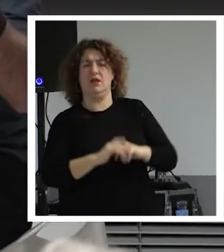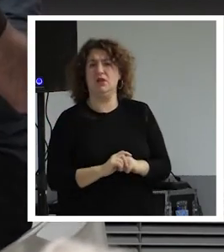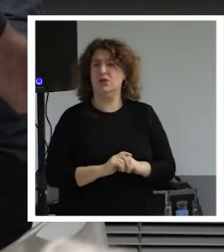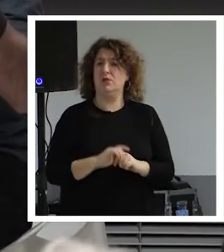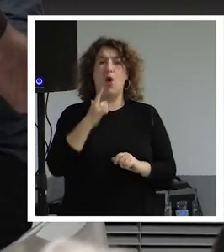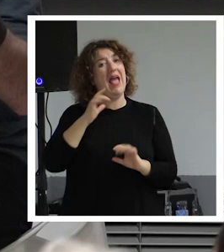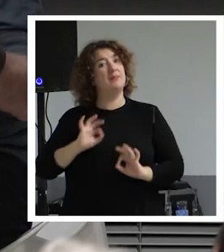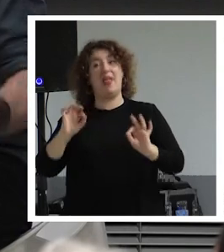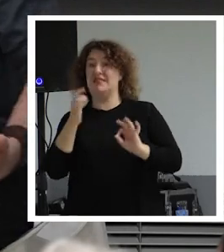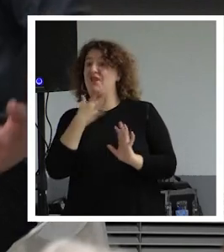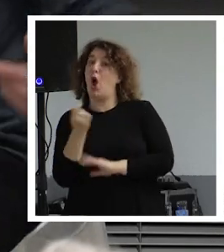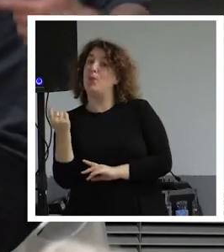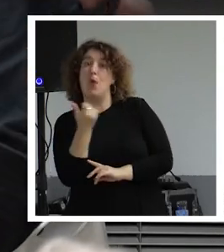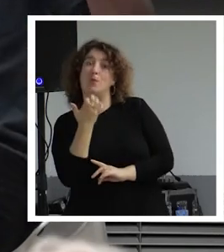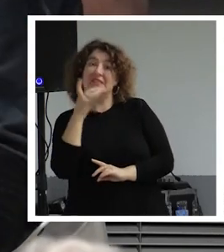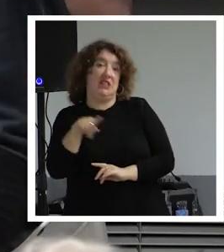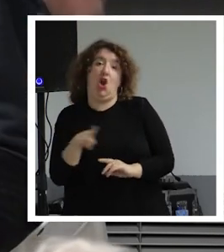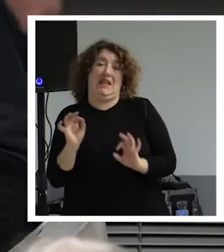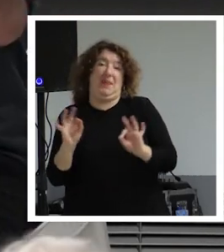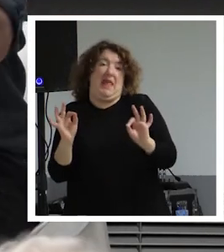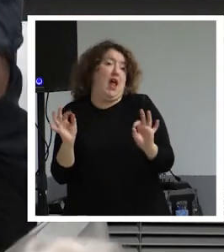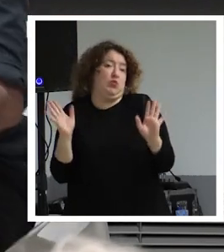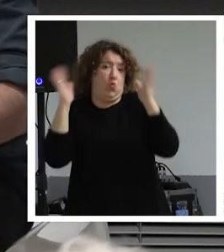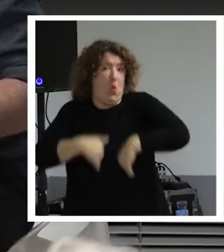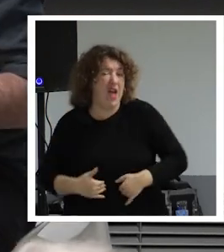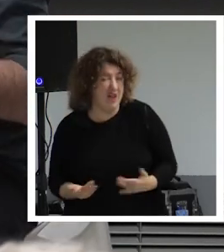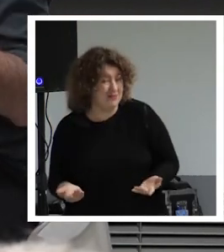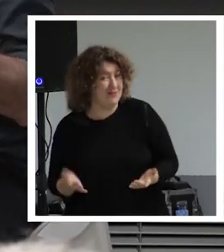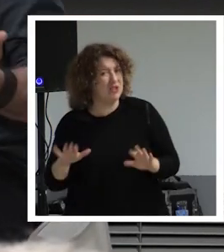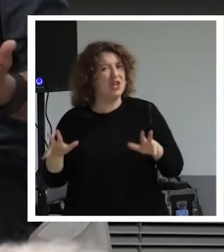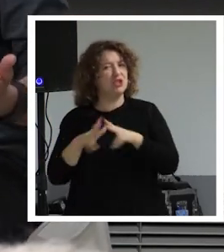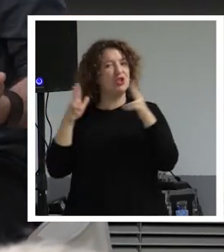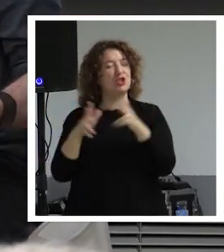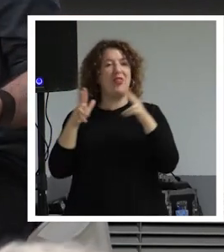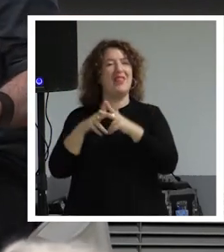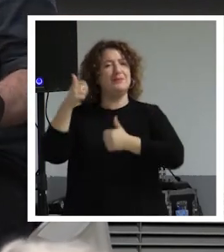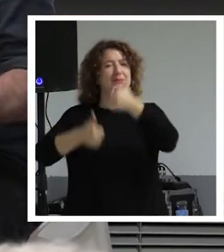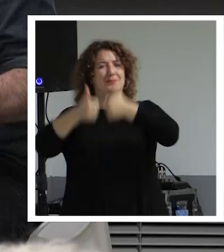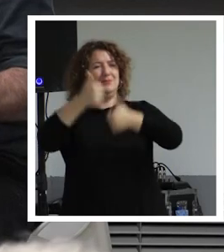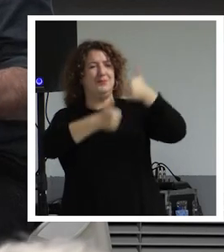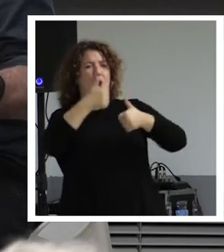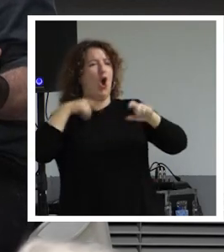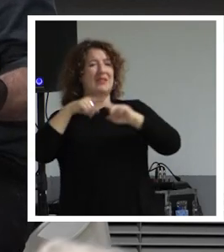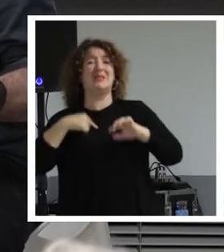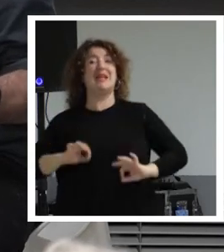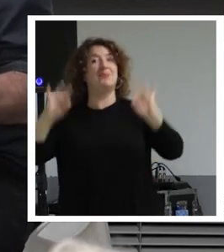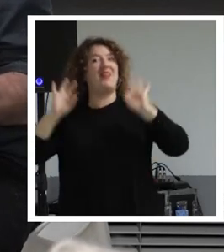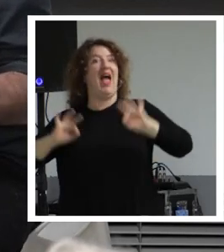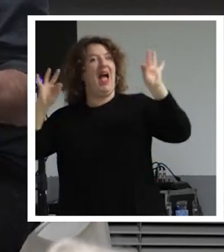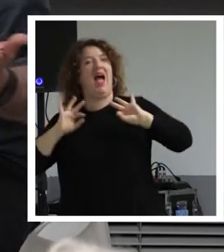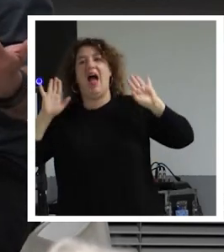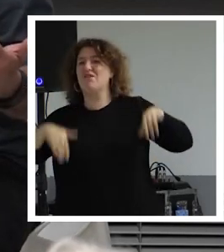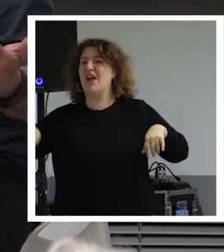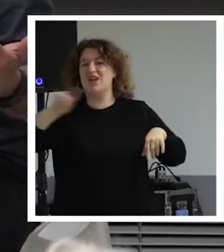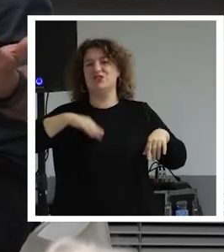especiales porque la trampa de una vida en la que todos competimos por ser especiales es que los especiales solo